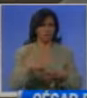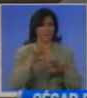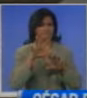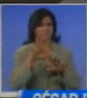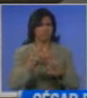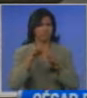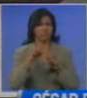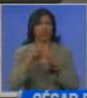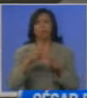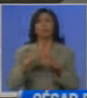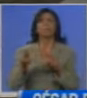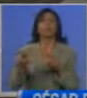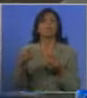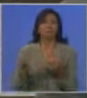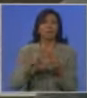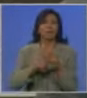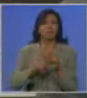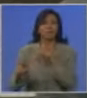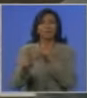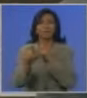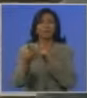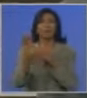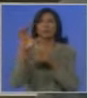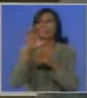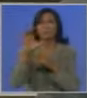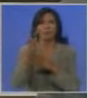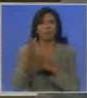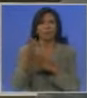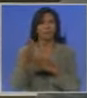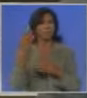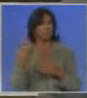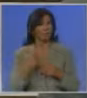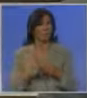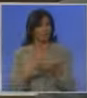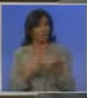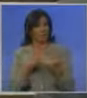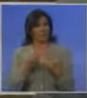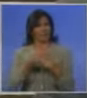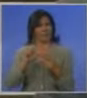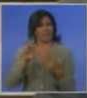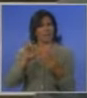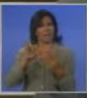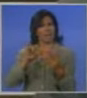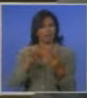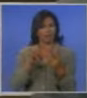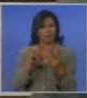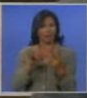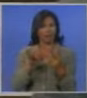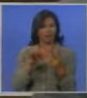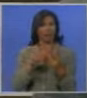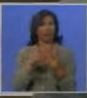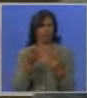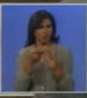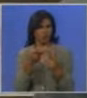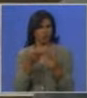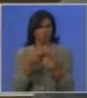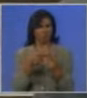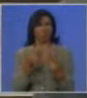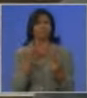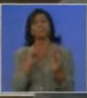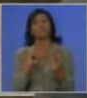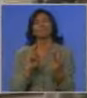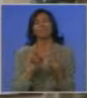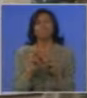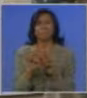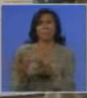prófuga. ¿Qué hizo ella? ¿Cuál fue su participación? Ella participó con la señora Lady Bimbela, ambas las dos, en el arrebatamiento de